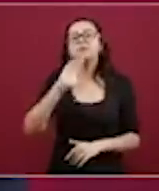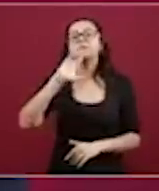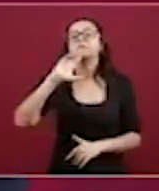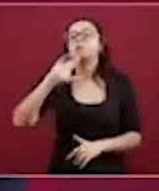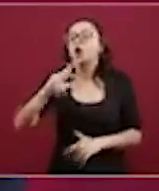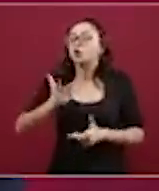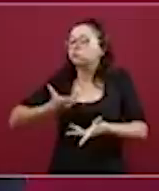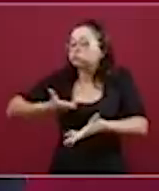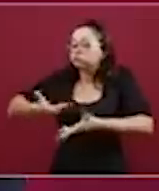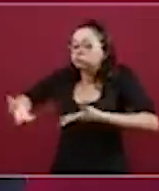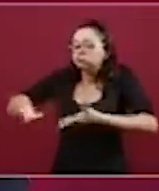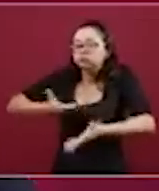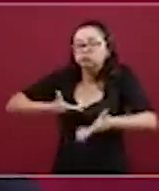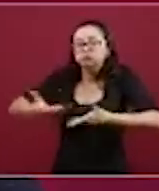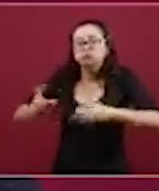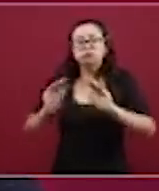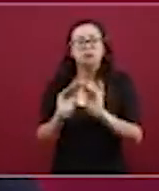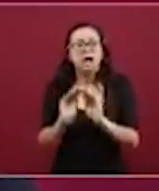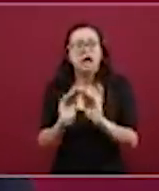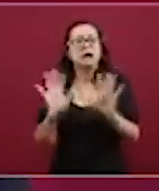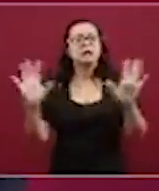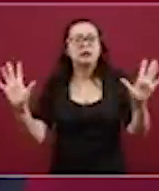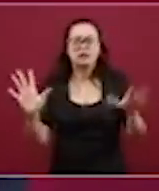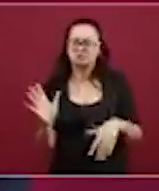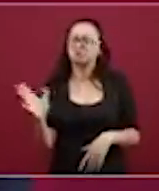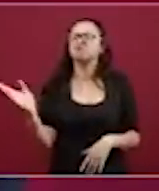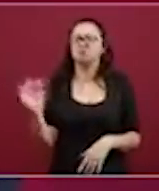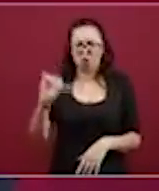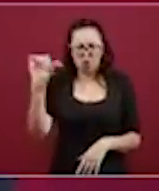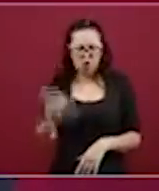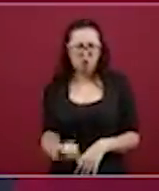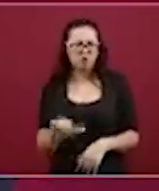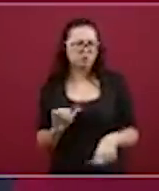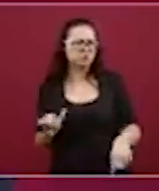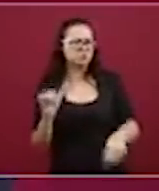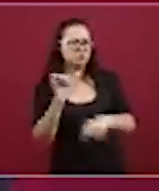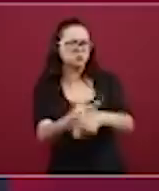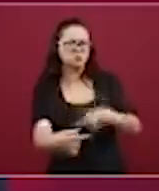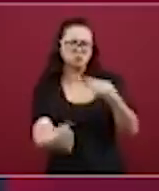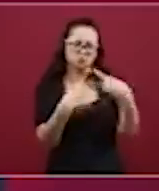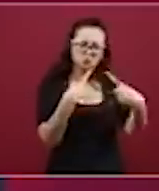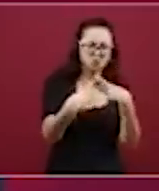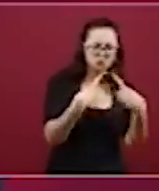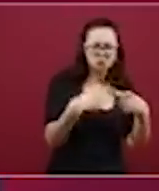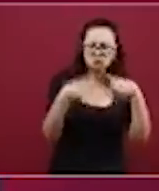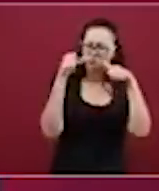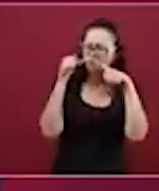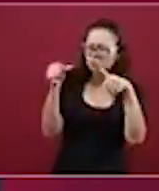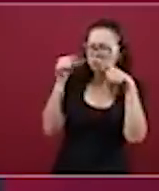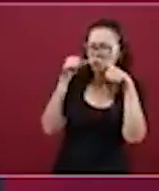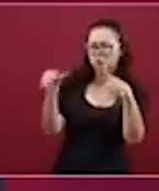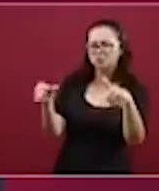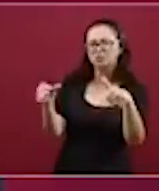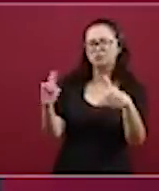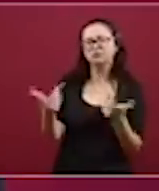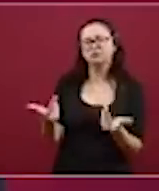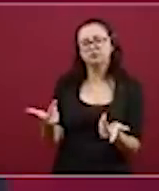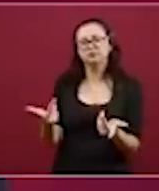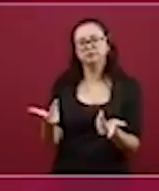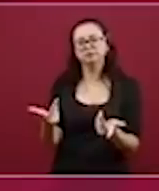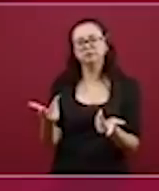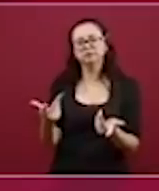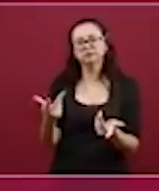aclarar las cosas. Qué bueno que se va a dar el diálogo, qué bueno que tratamos el asunto. Tenía yo ganas